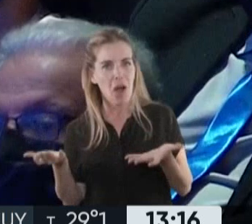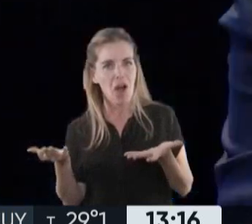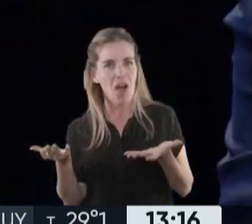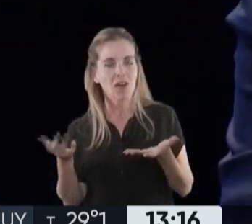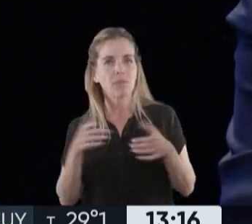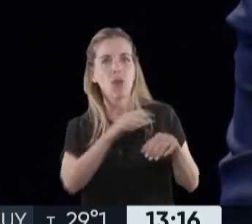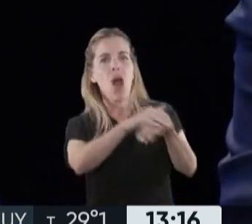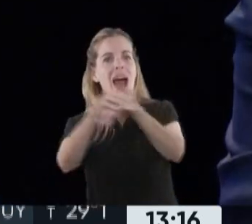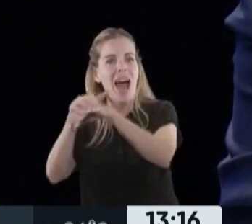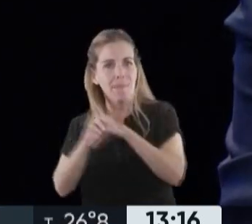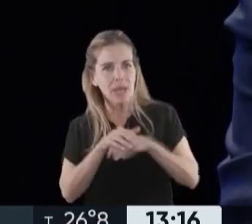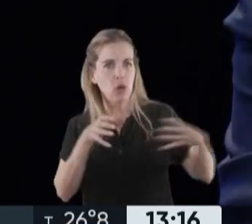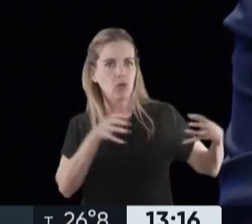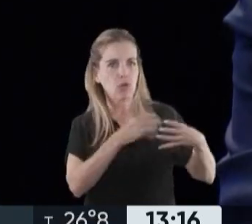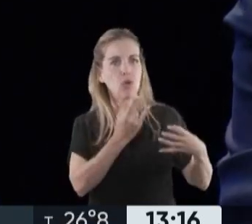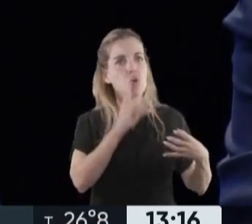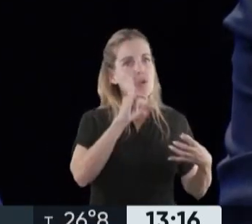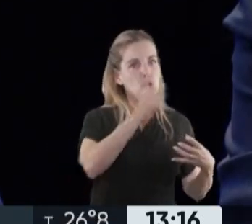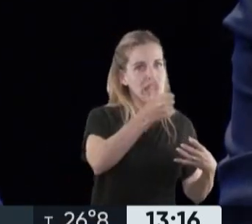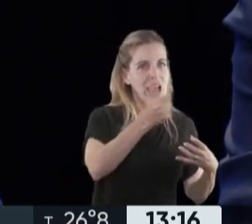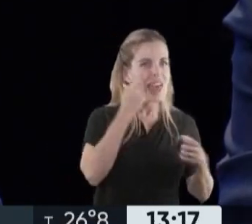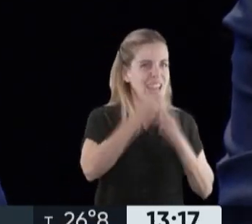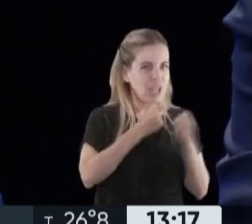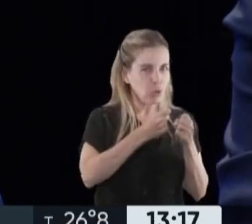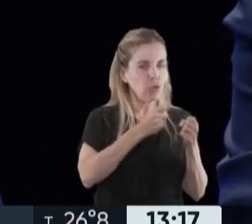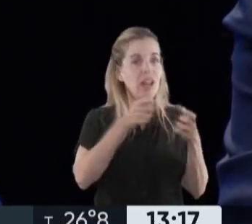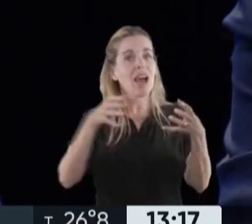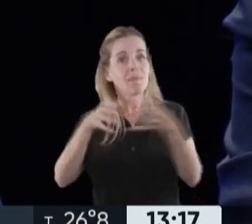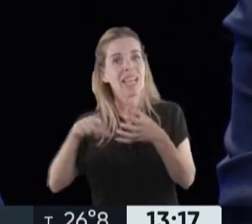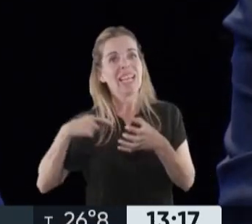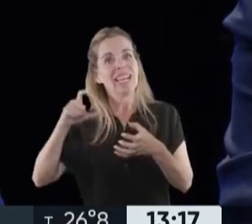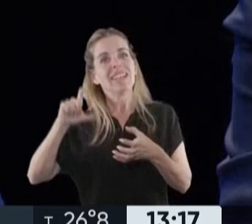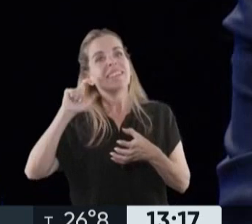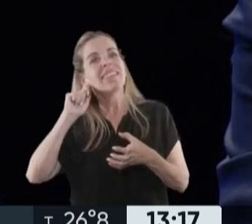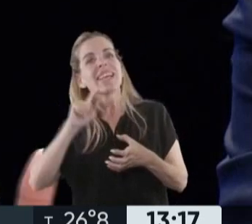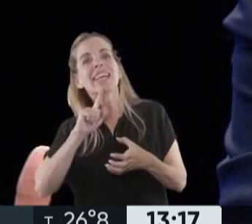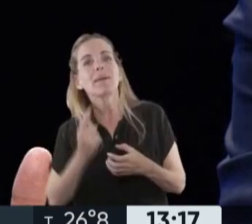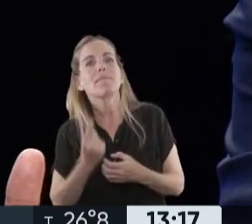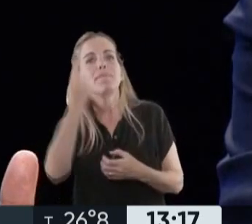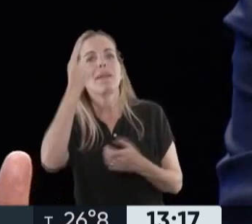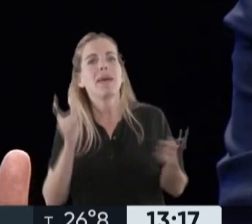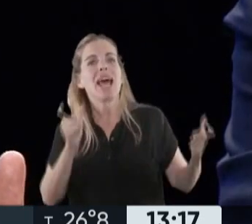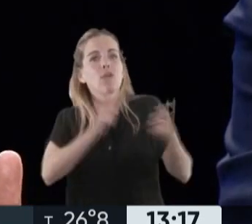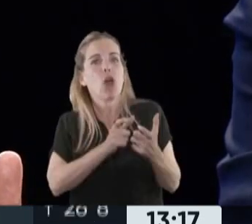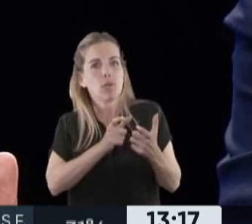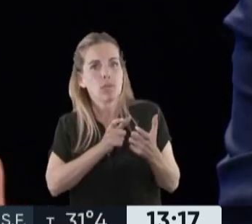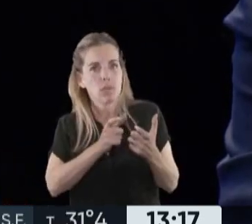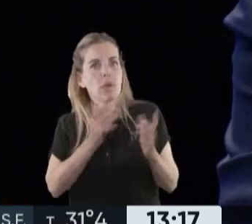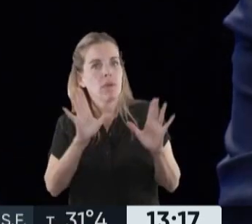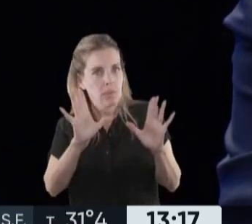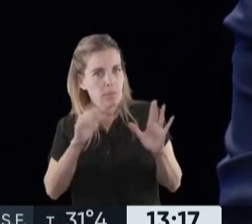con amigos de la UIA y con amigos de la CGT. Una primera charla, en la que tienen que estar muchos más.